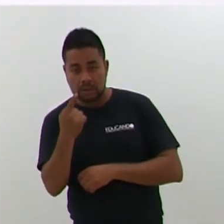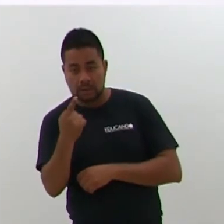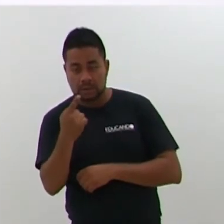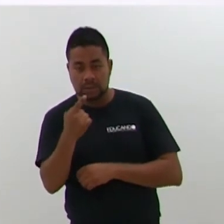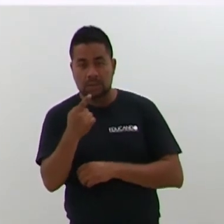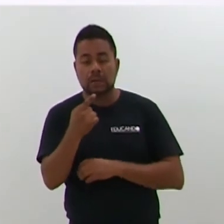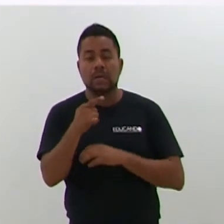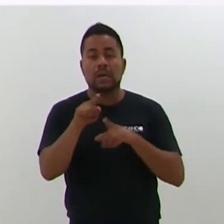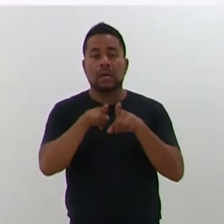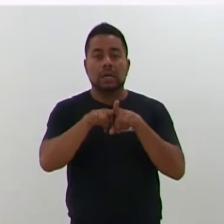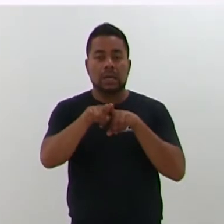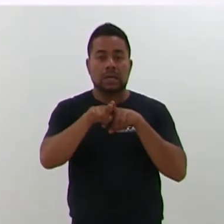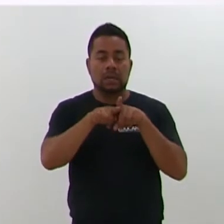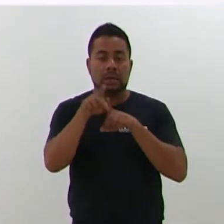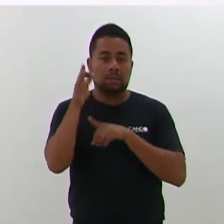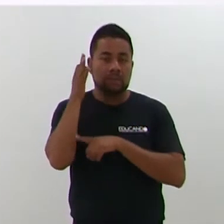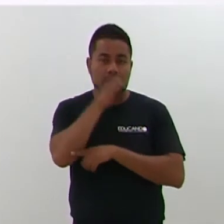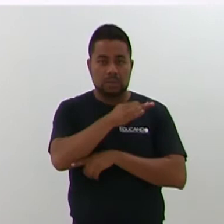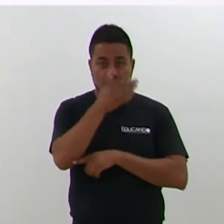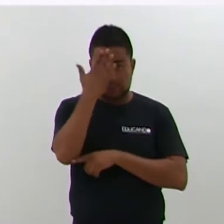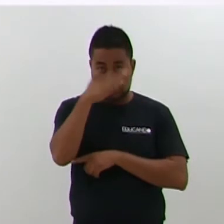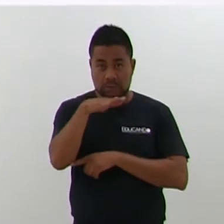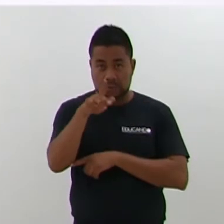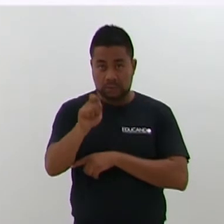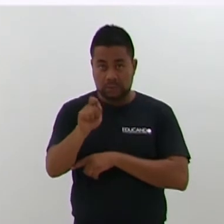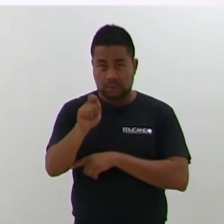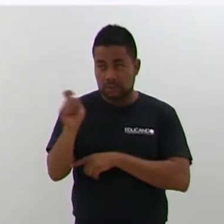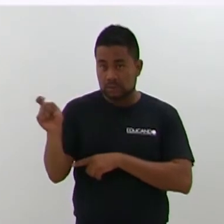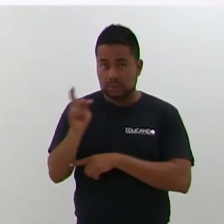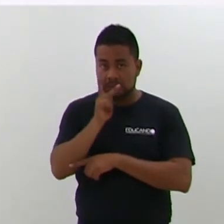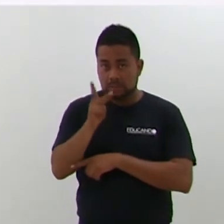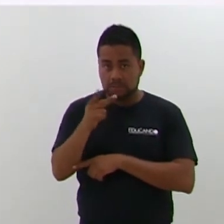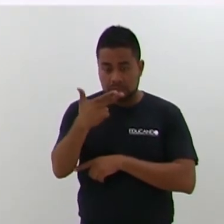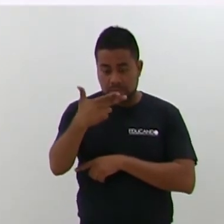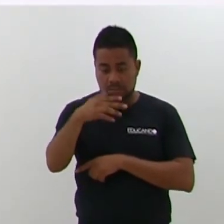Hermanastro, ¿verdad? ¿Ustedes saben qué es un hermanastro?